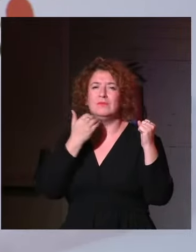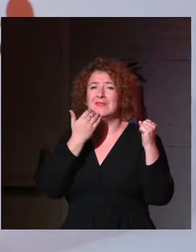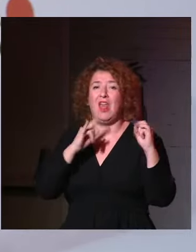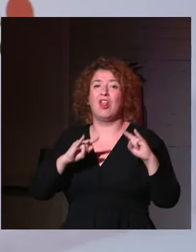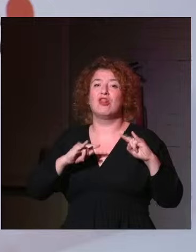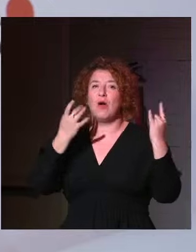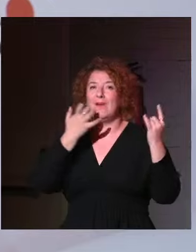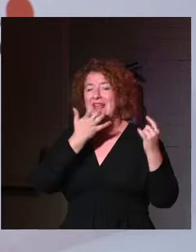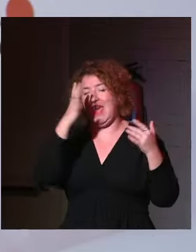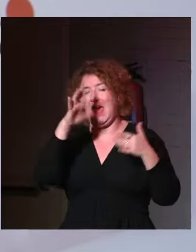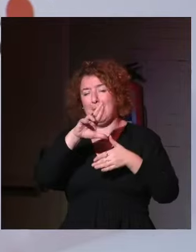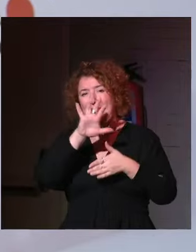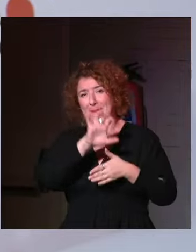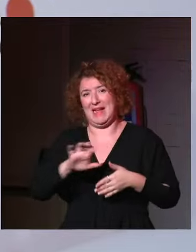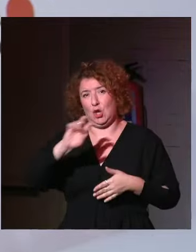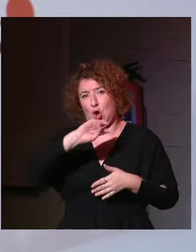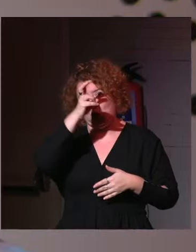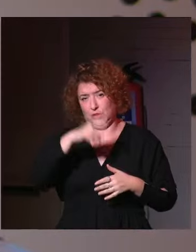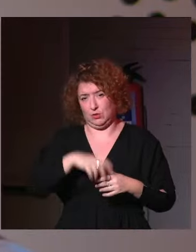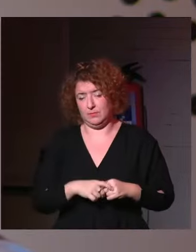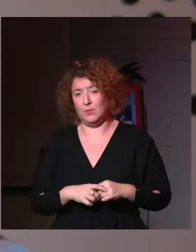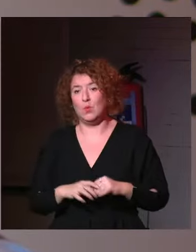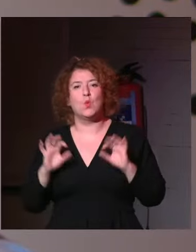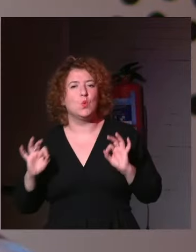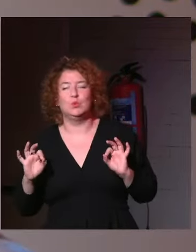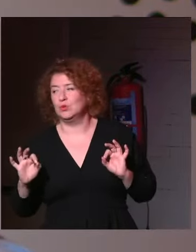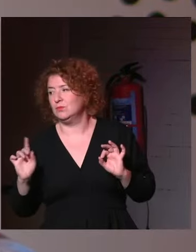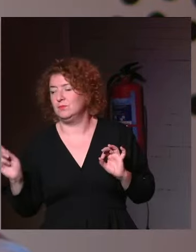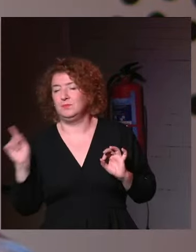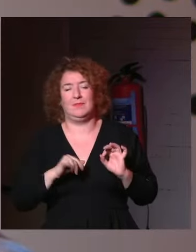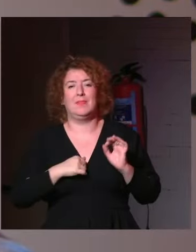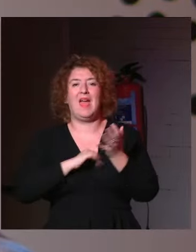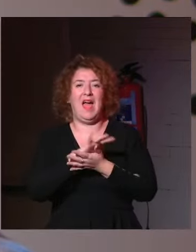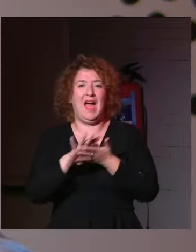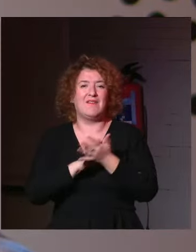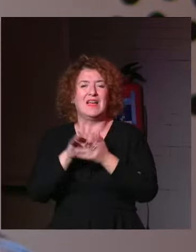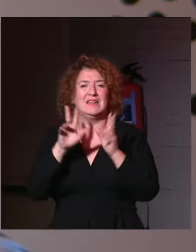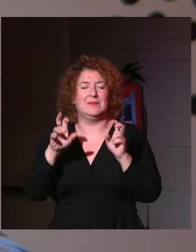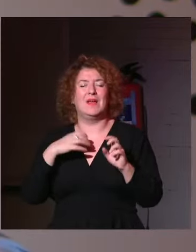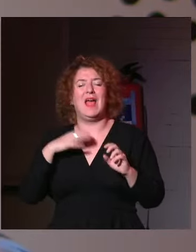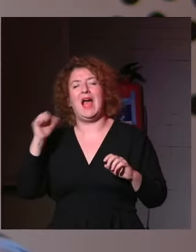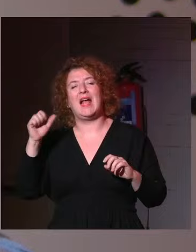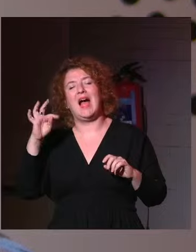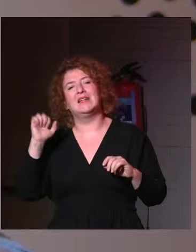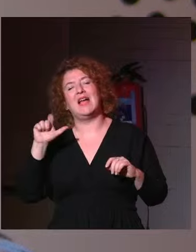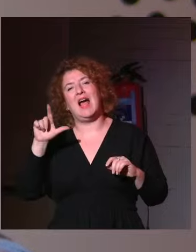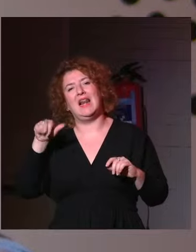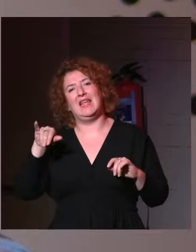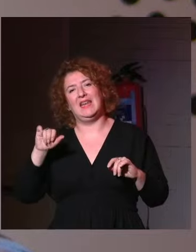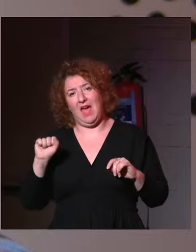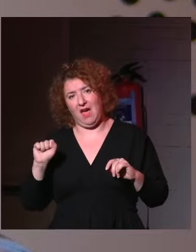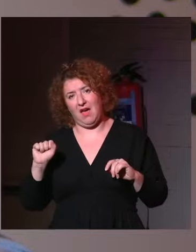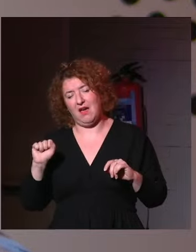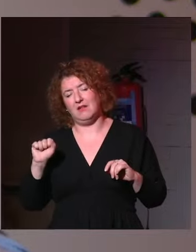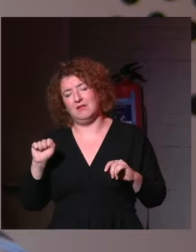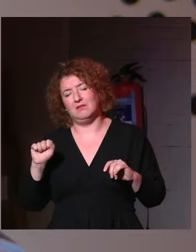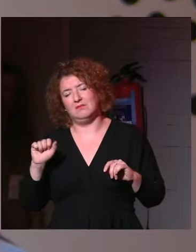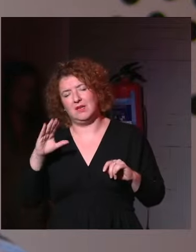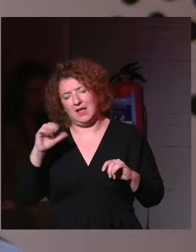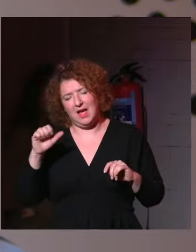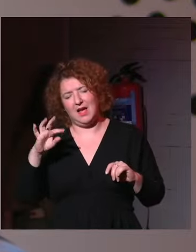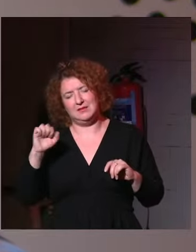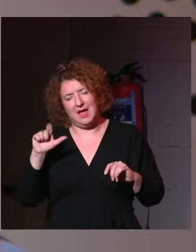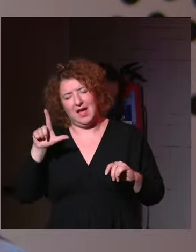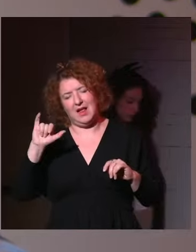Latina eso es lo que quería que que justo habláramos a continuación Catalina porque a veces un poco